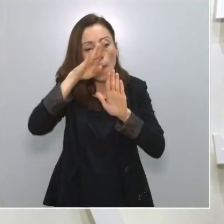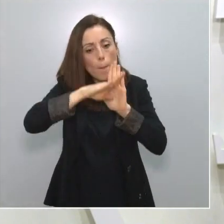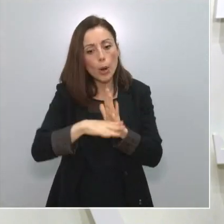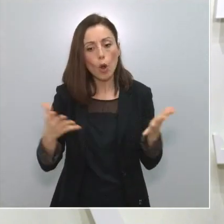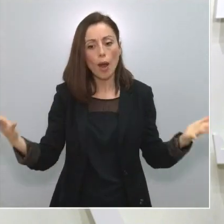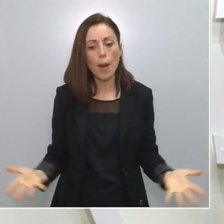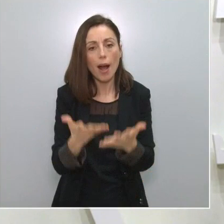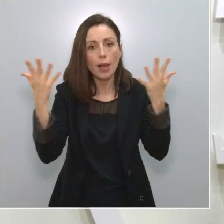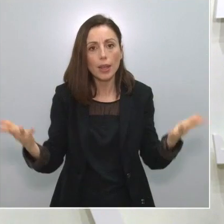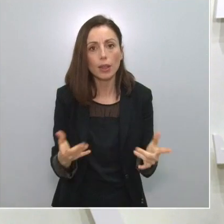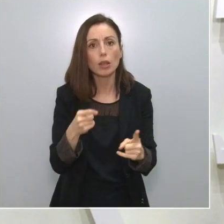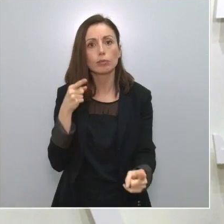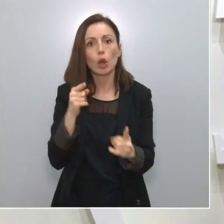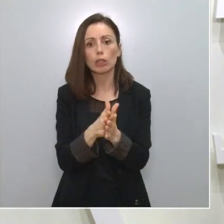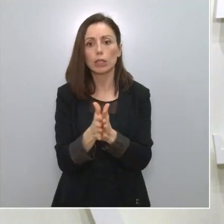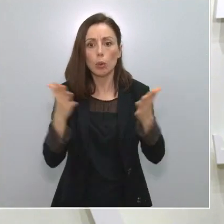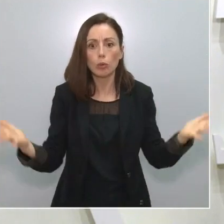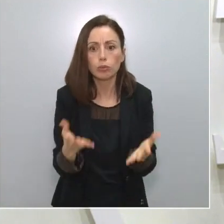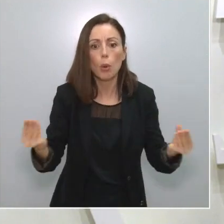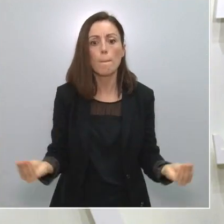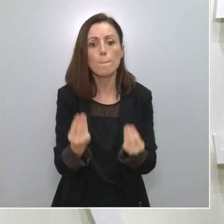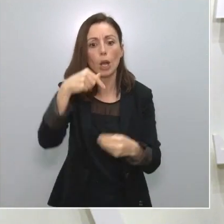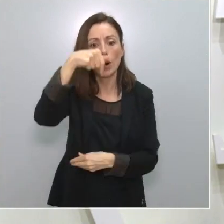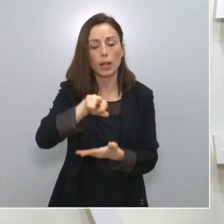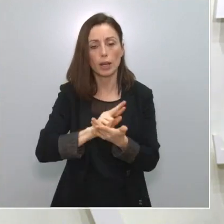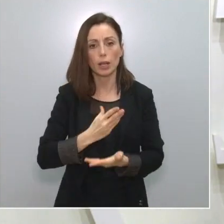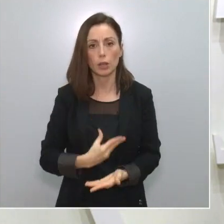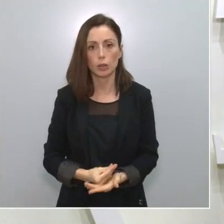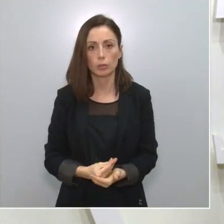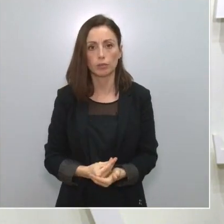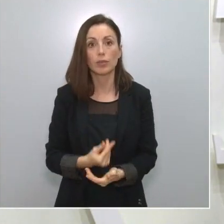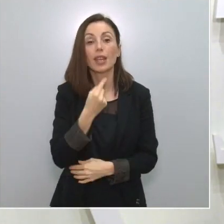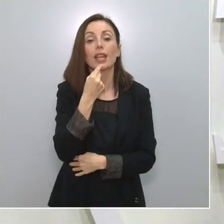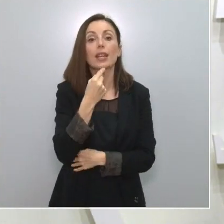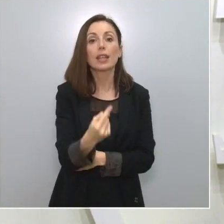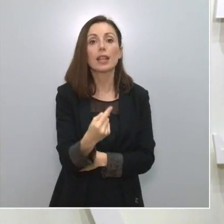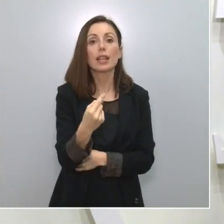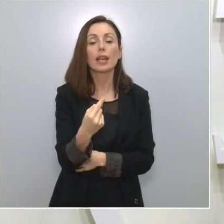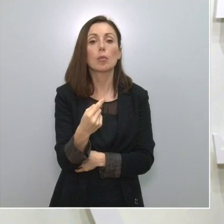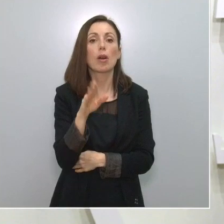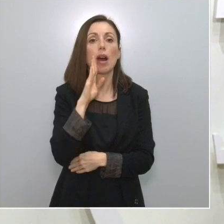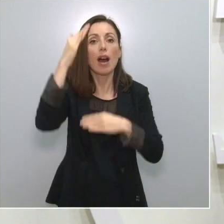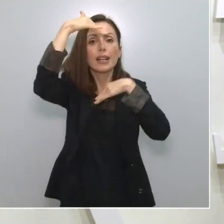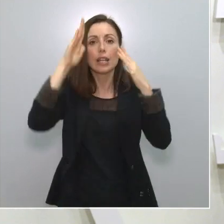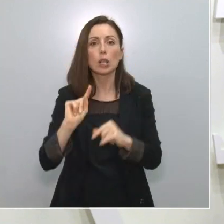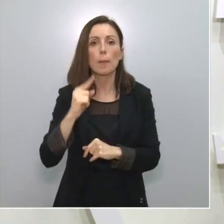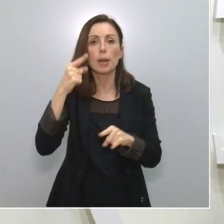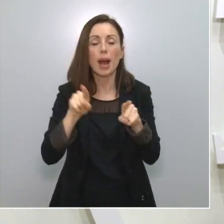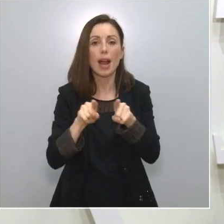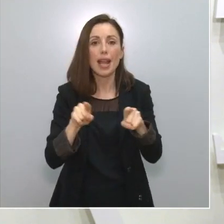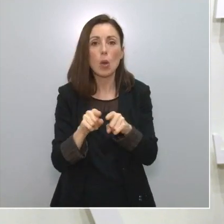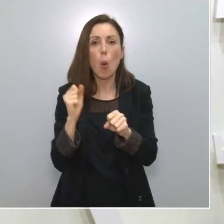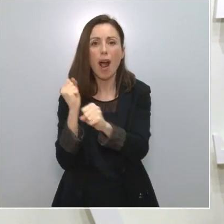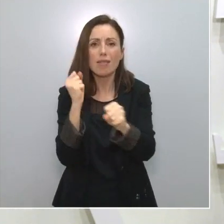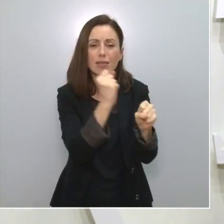su impulso y mejora en la región de Murcia. Afirmábamos que la atención primaria sería la primera línea